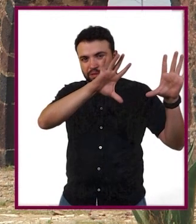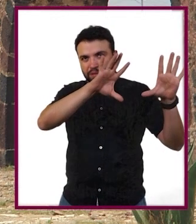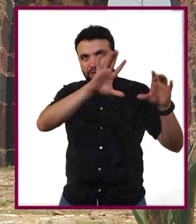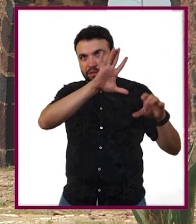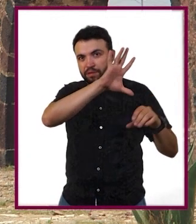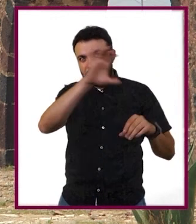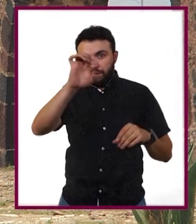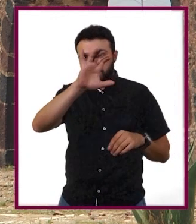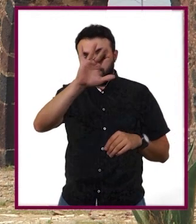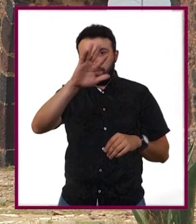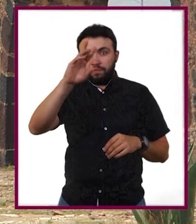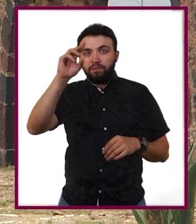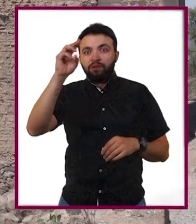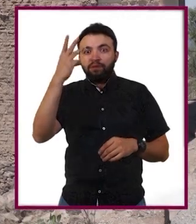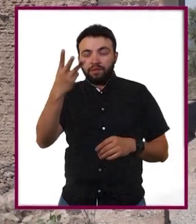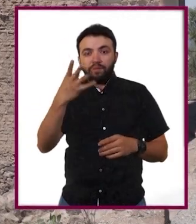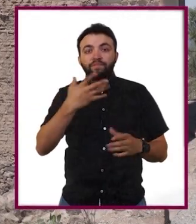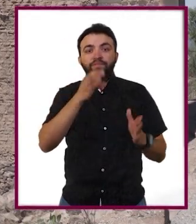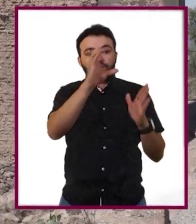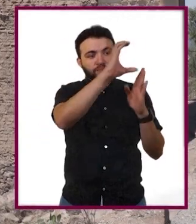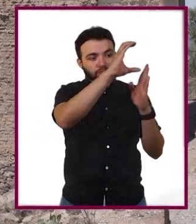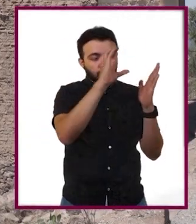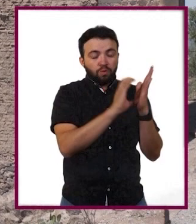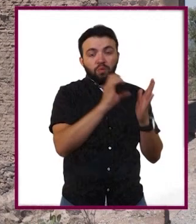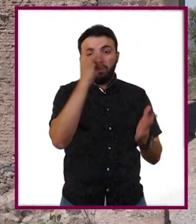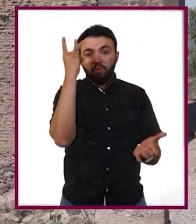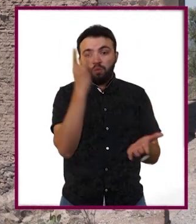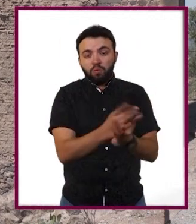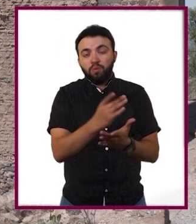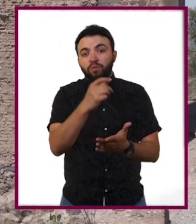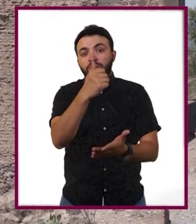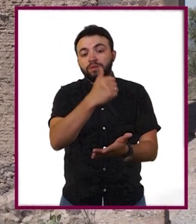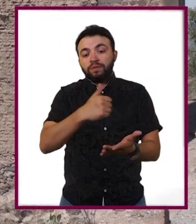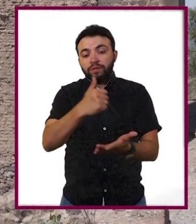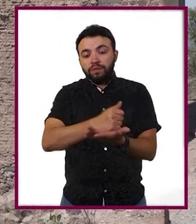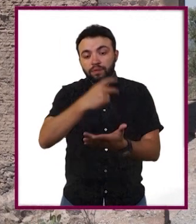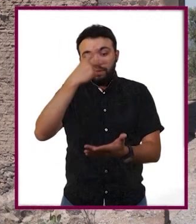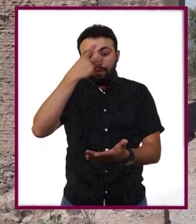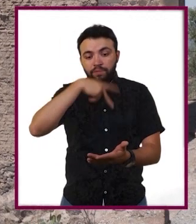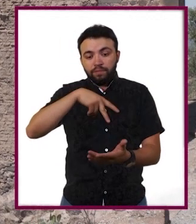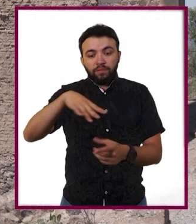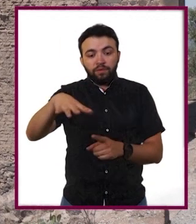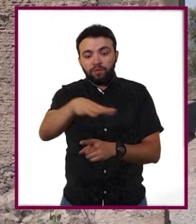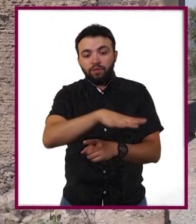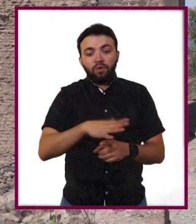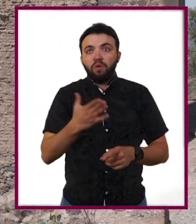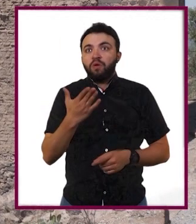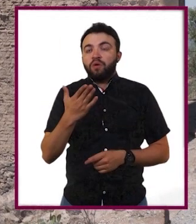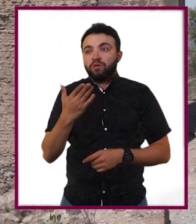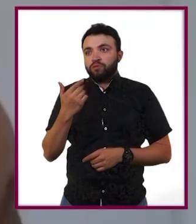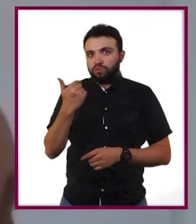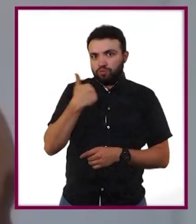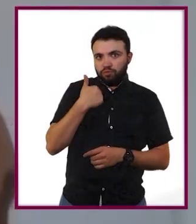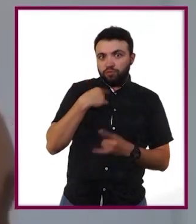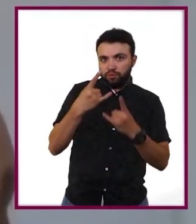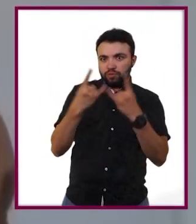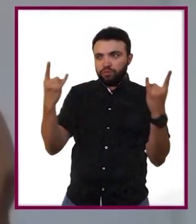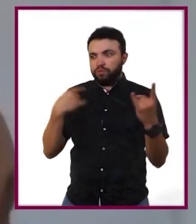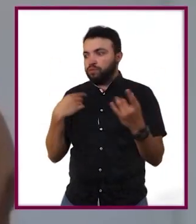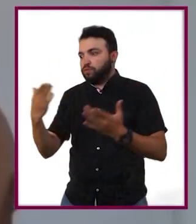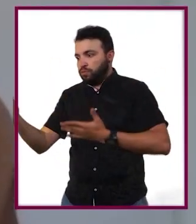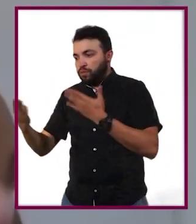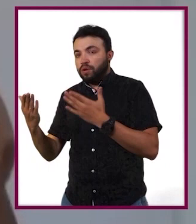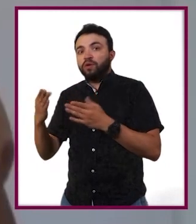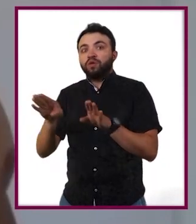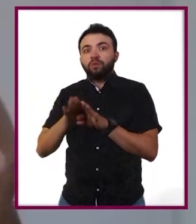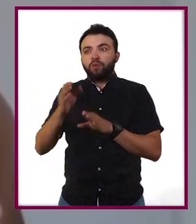un contrato único. En el centro de México, por lo menos, que es el área que yo trabajo, no conocemos otro contrato entre autoridades